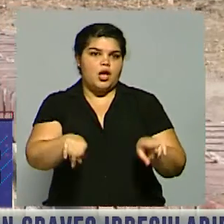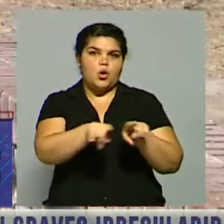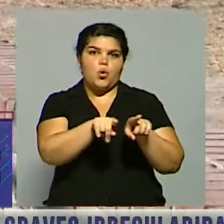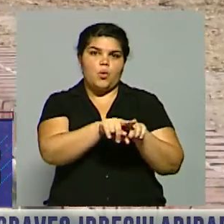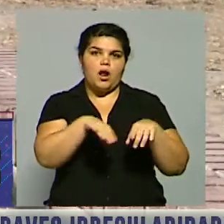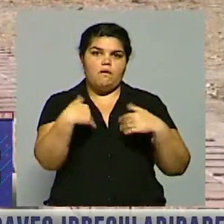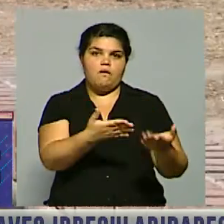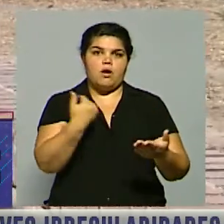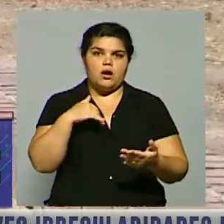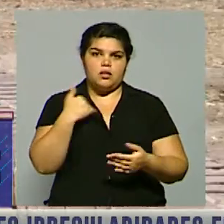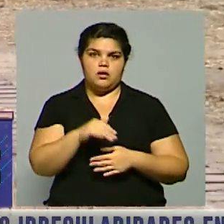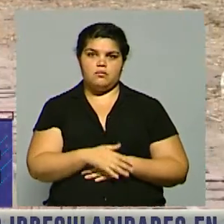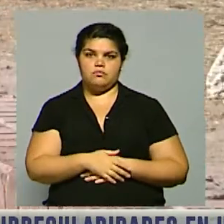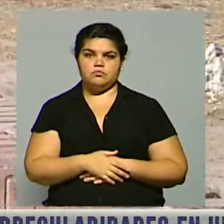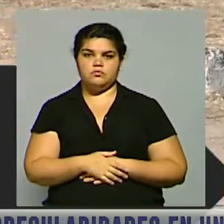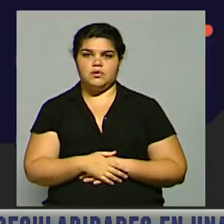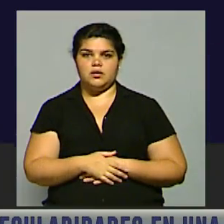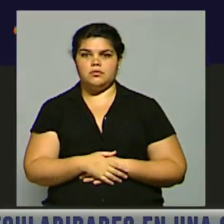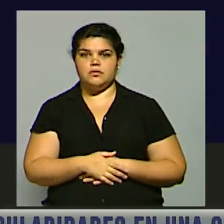argentinos.